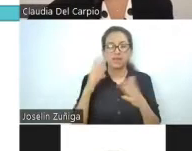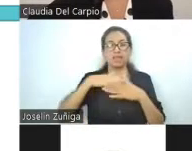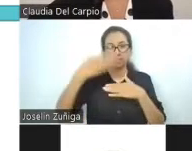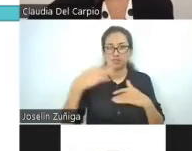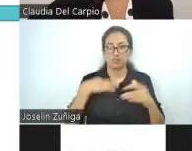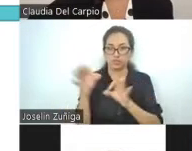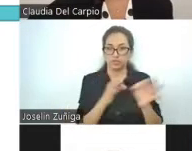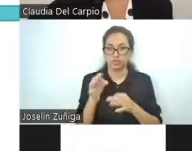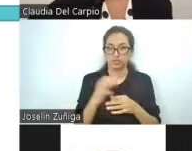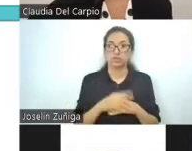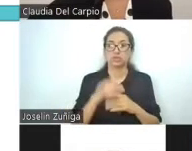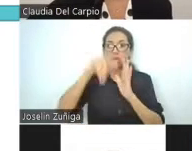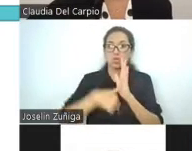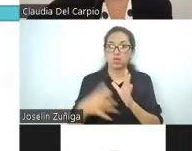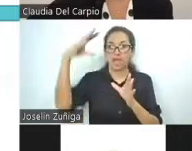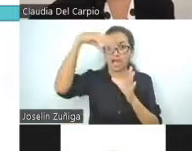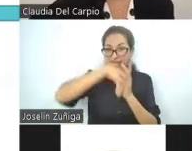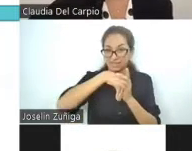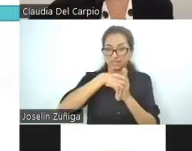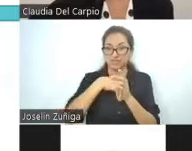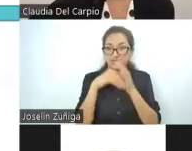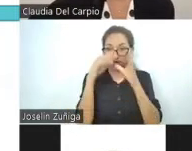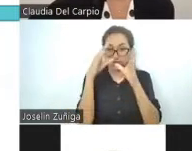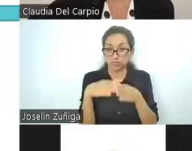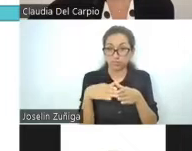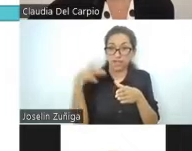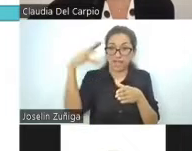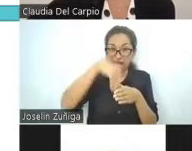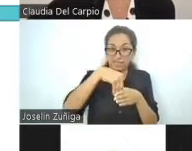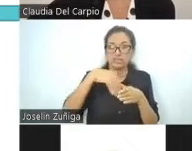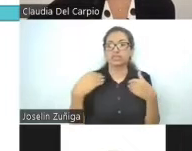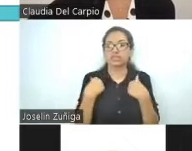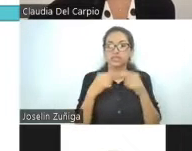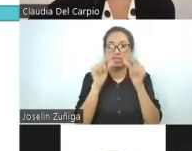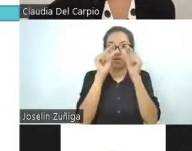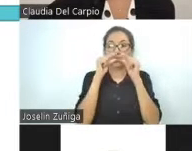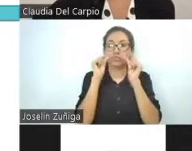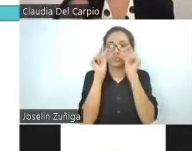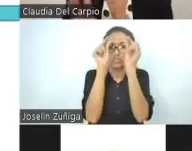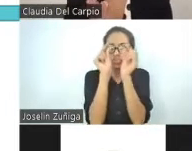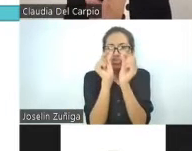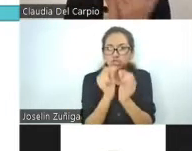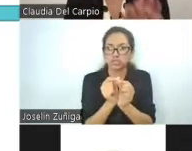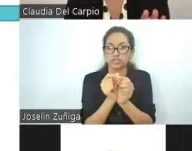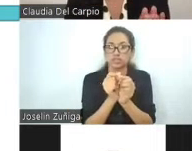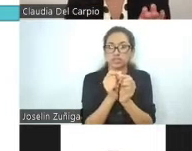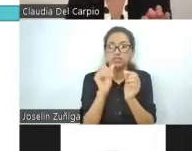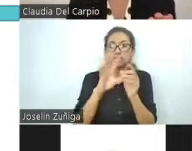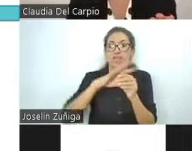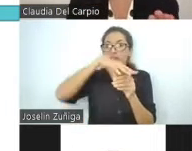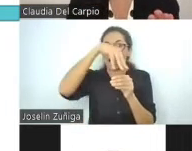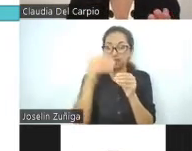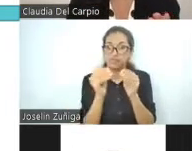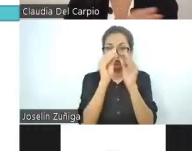Internamente encontramos los labios menores o labios internos. Los labios internos hacia la cara externa